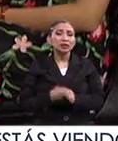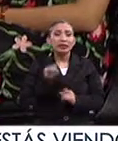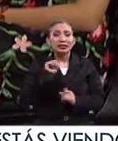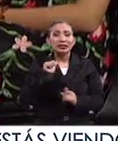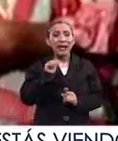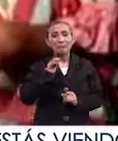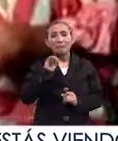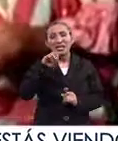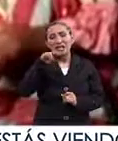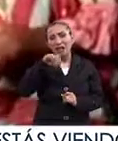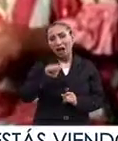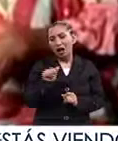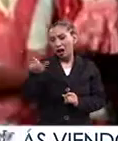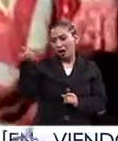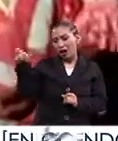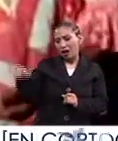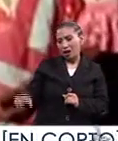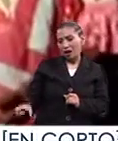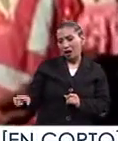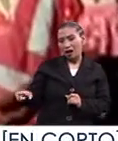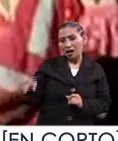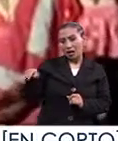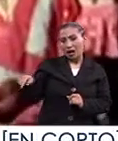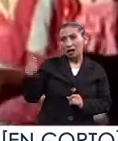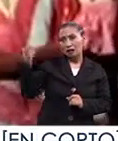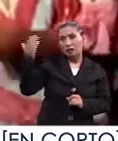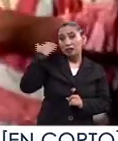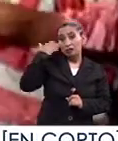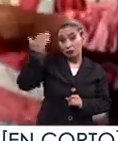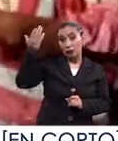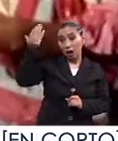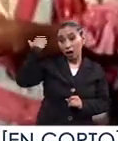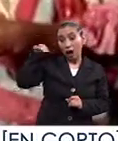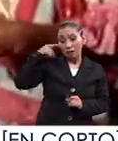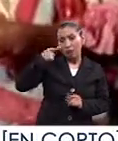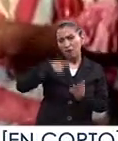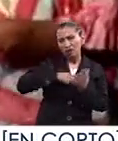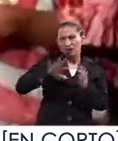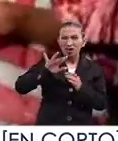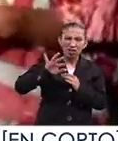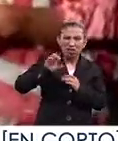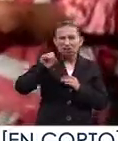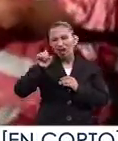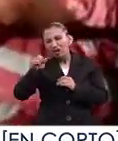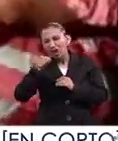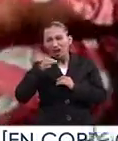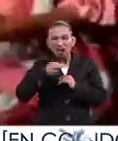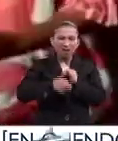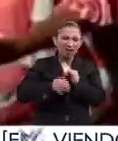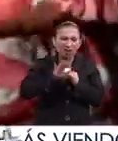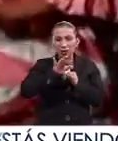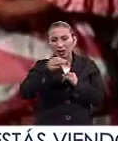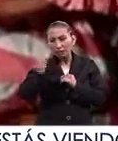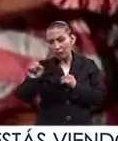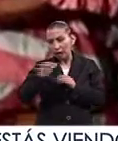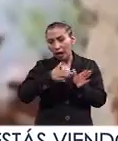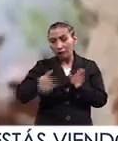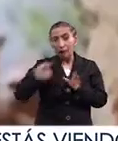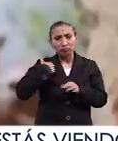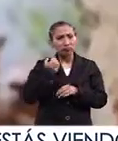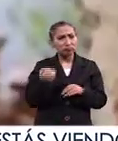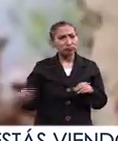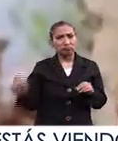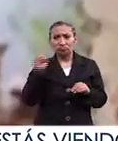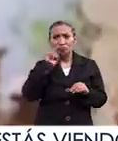Sabina era una... Tuvo una época en los 50, los 60, finales de los 50, los 60, donde fue